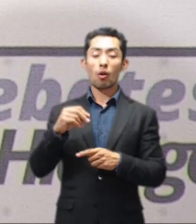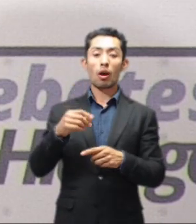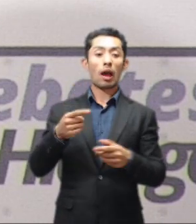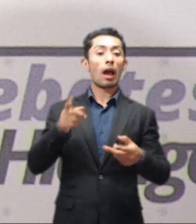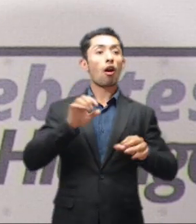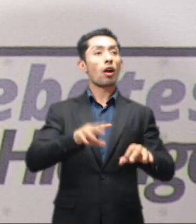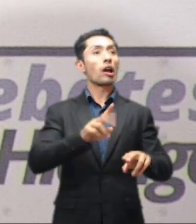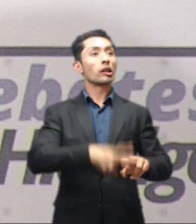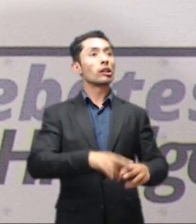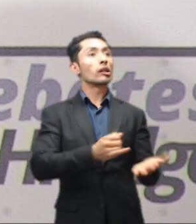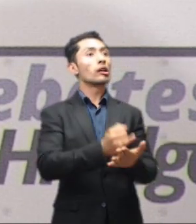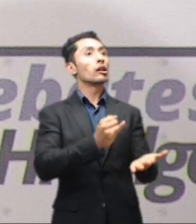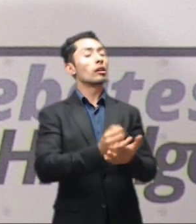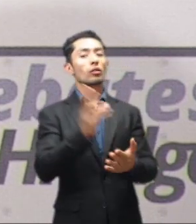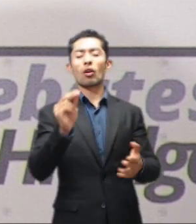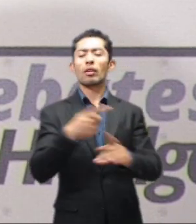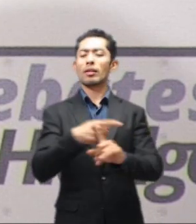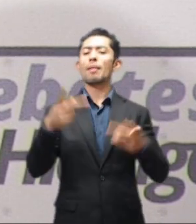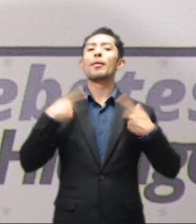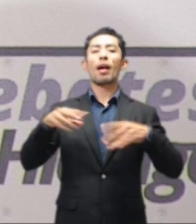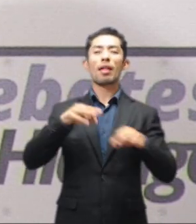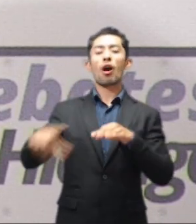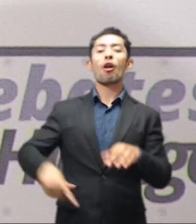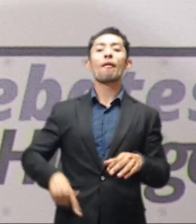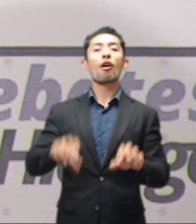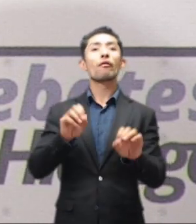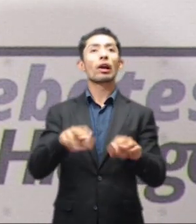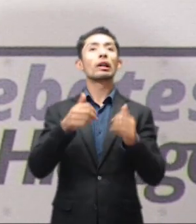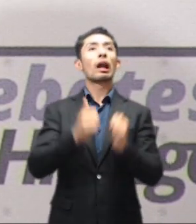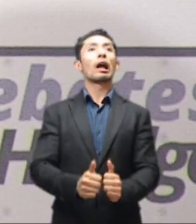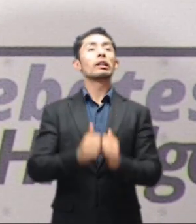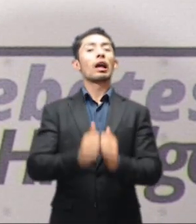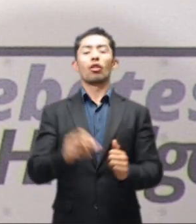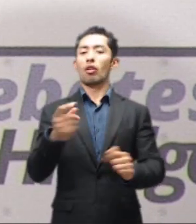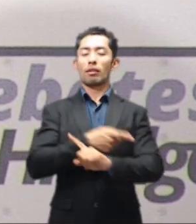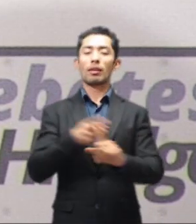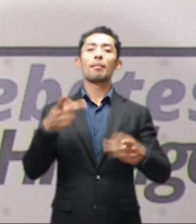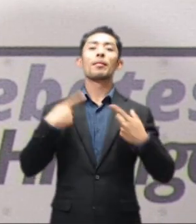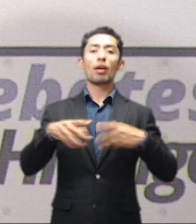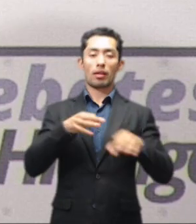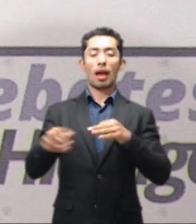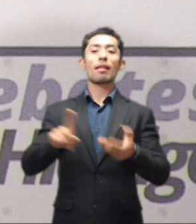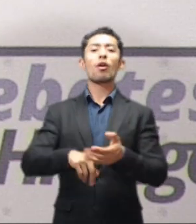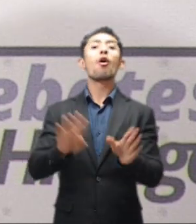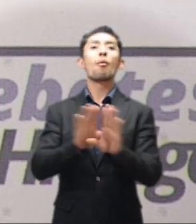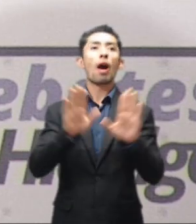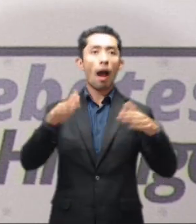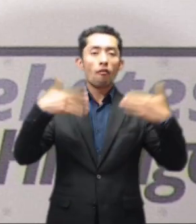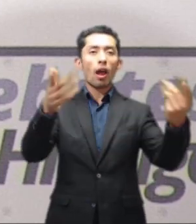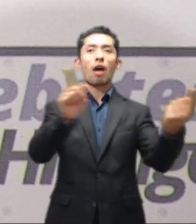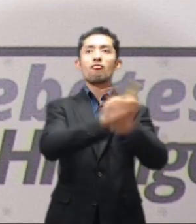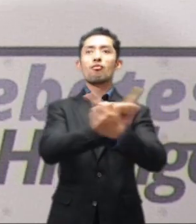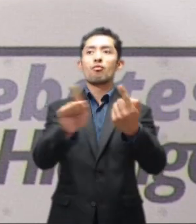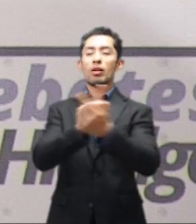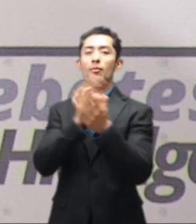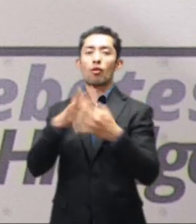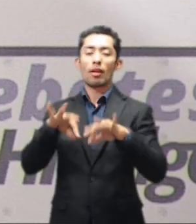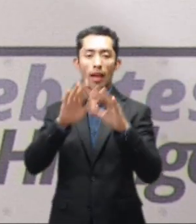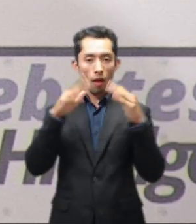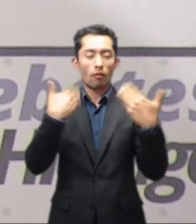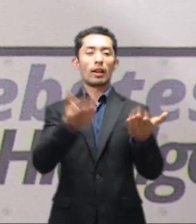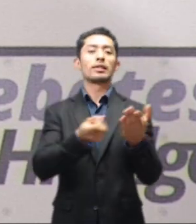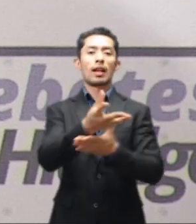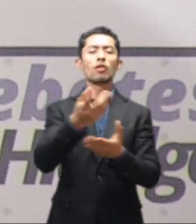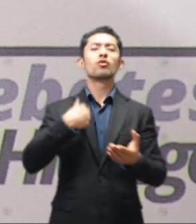del escritorio ya no más servidores públicos de escritorio sino servidores públicos de territorio en el tema ambiental Yo